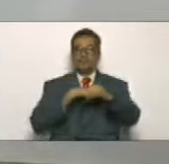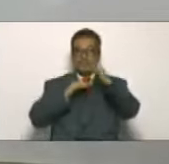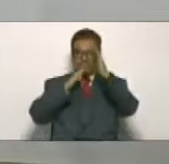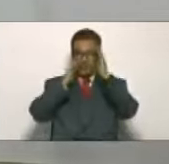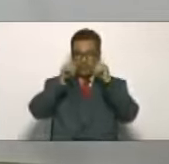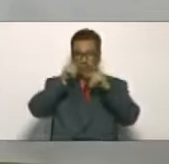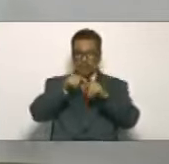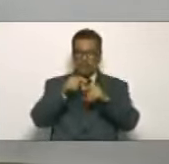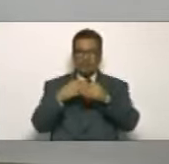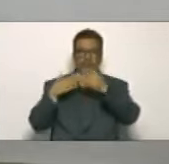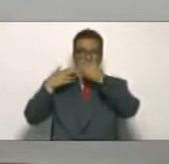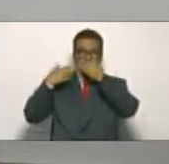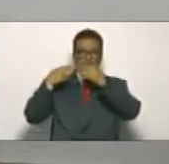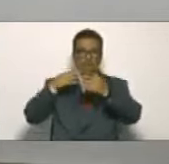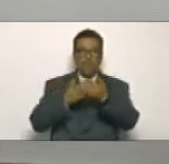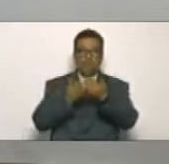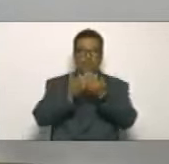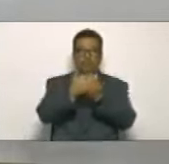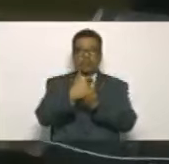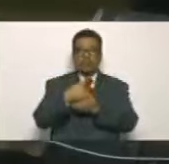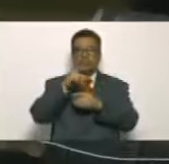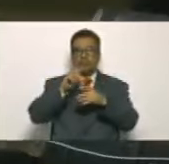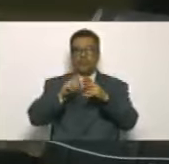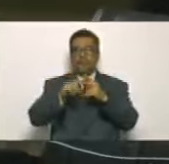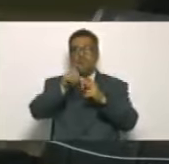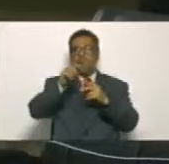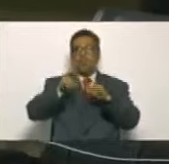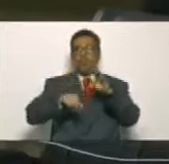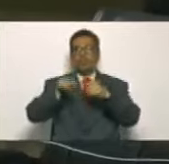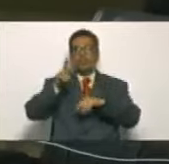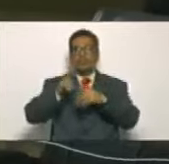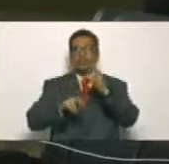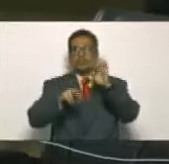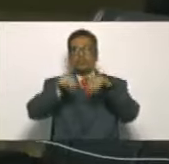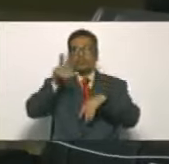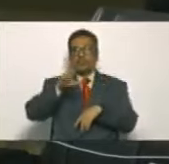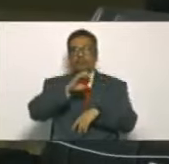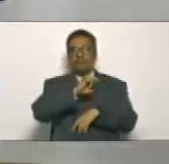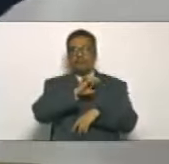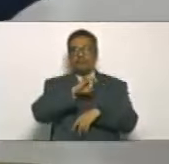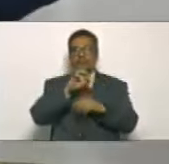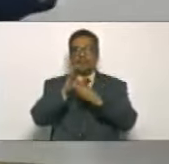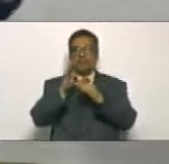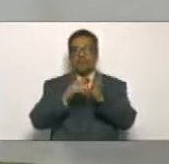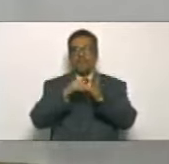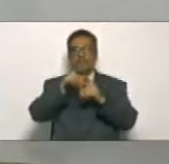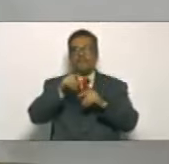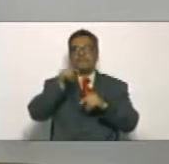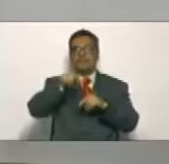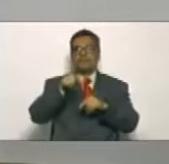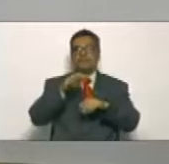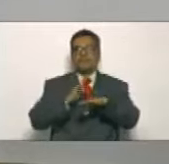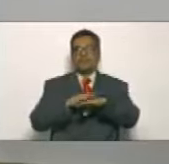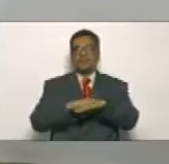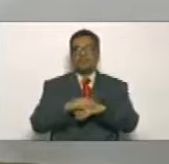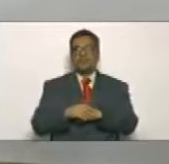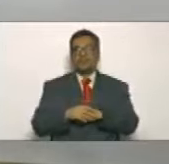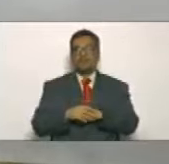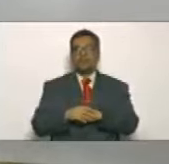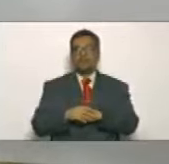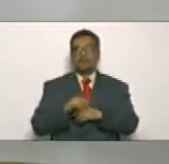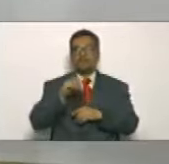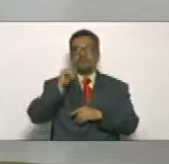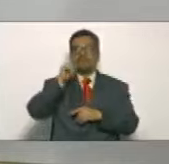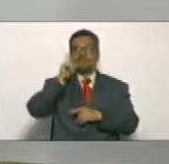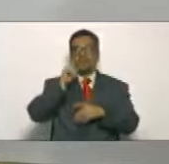conspiraciones, traiciones, 11, 12 y 13 de abril. No lo olvidemos, esto ha pasado durante